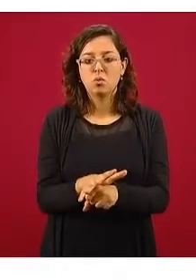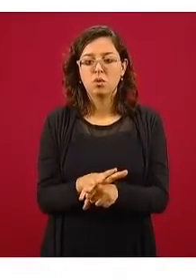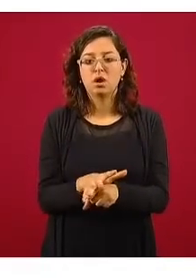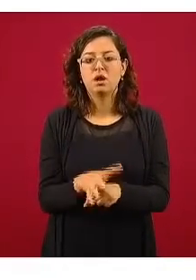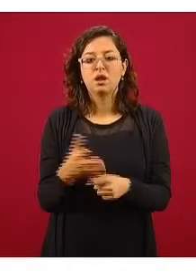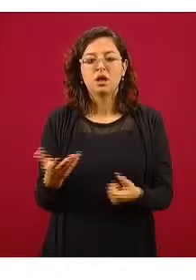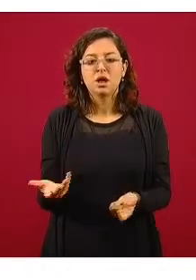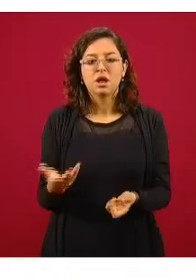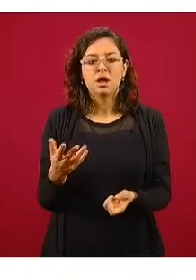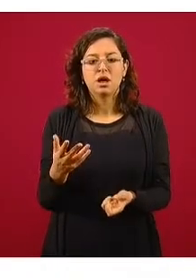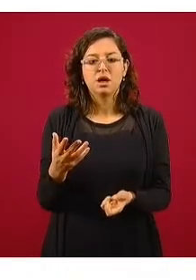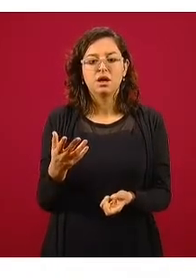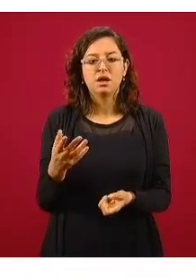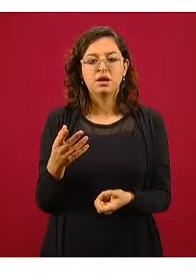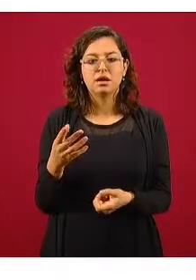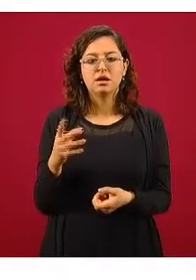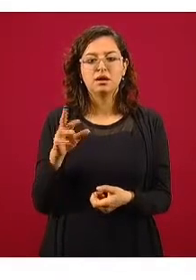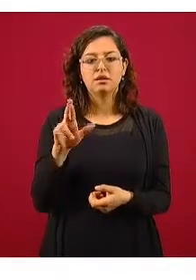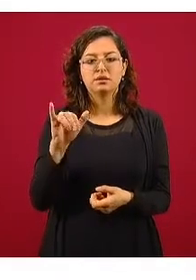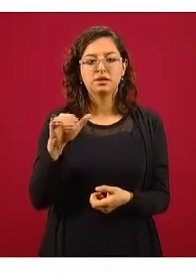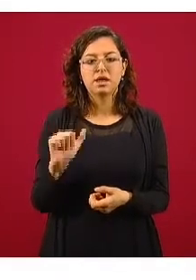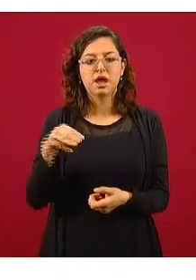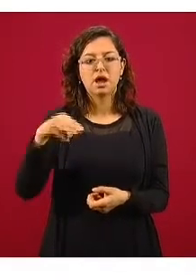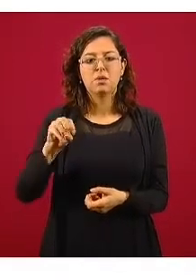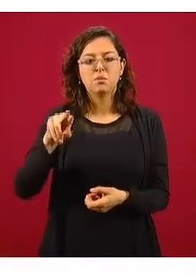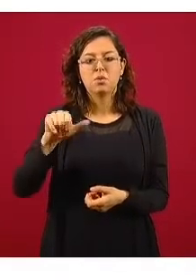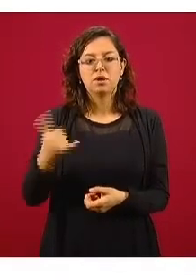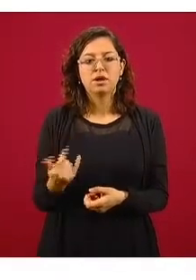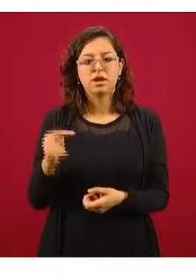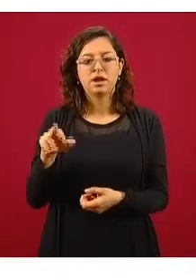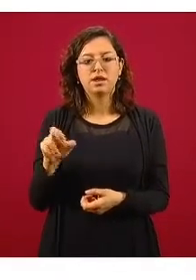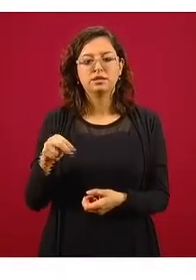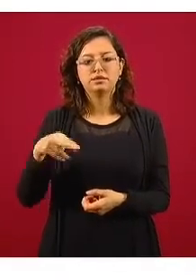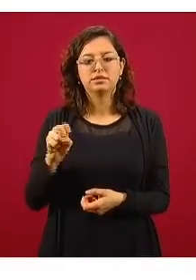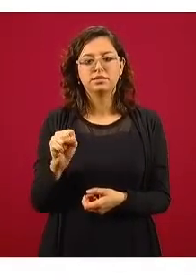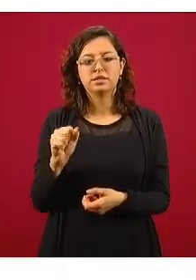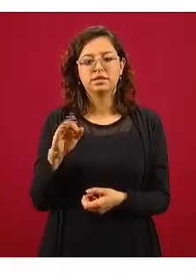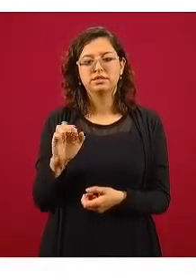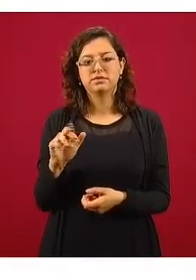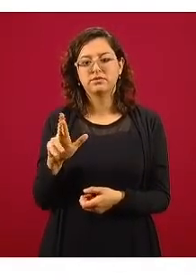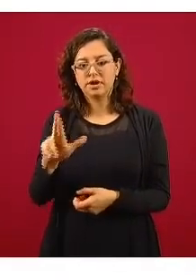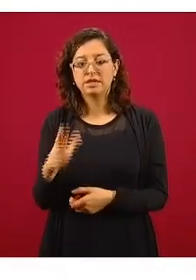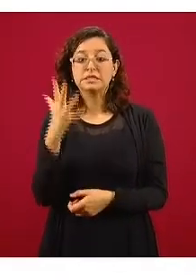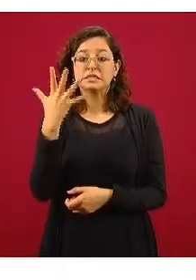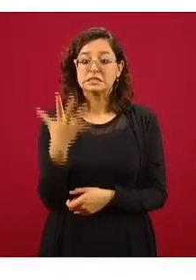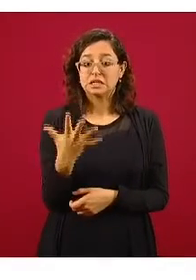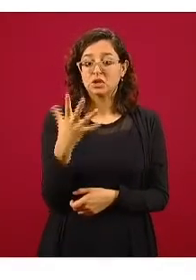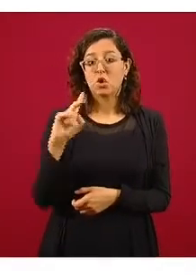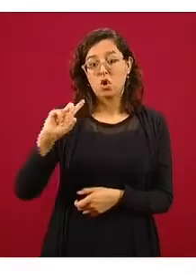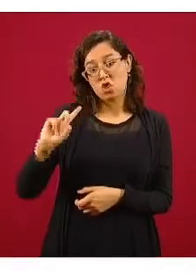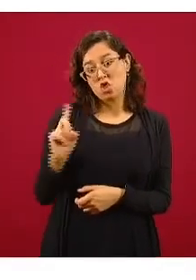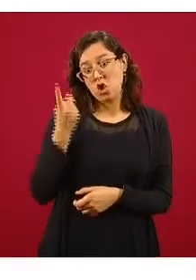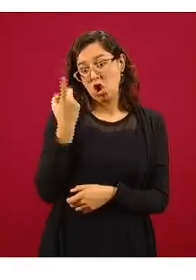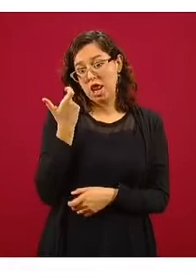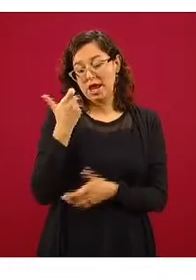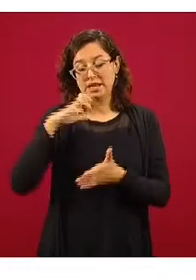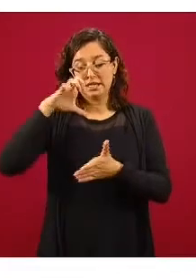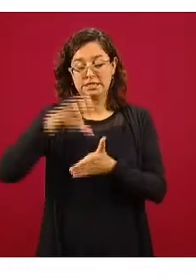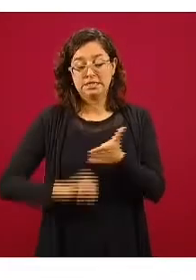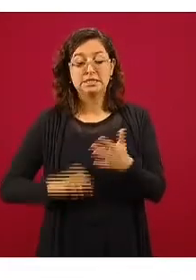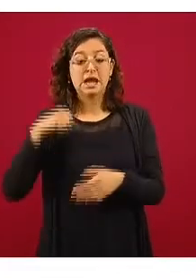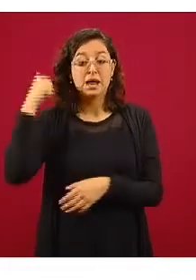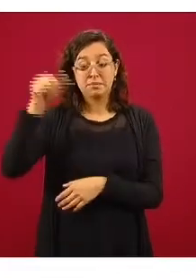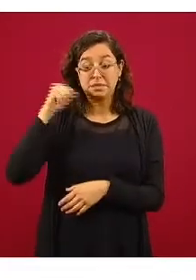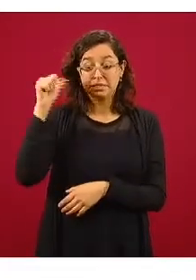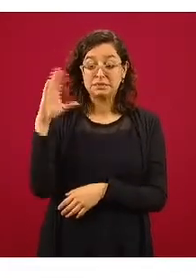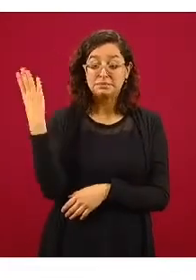que cobra una comisión de 5 dólares y que el promedio en el mes de abril, con las muchas fluctuaciones que se tuvieron